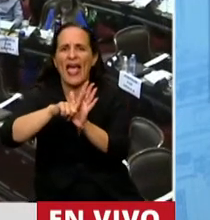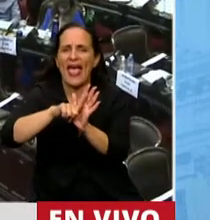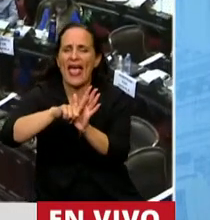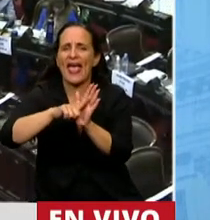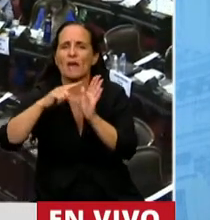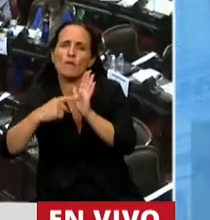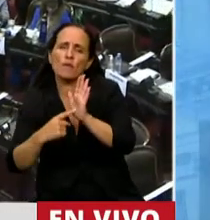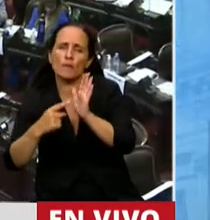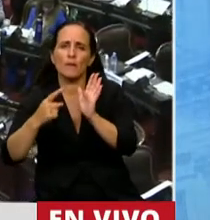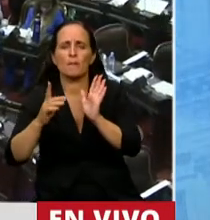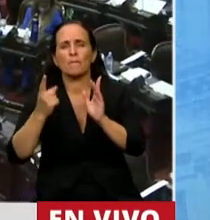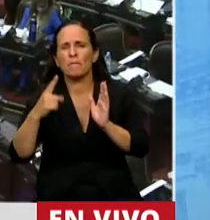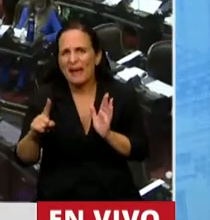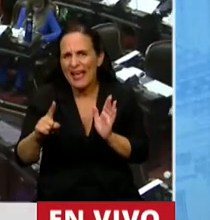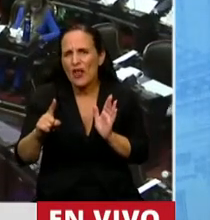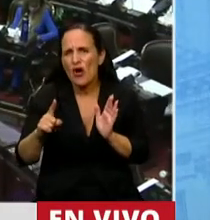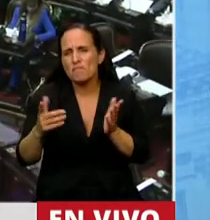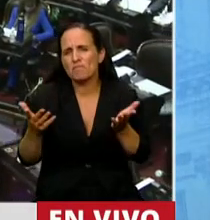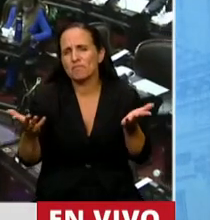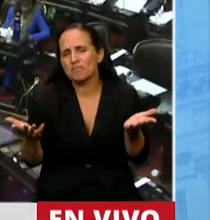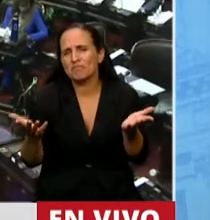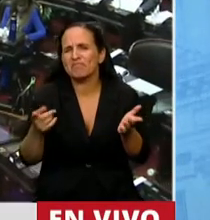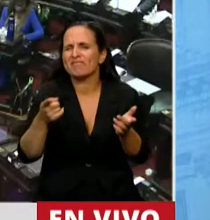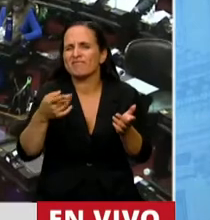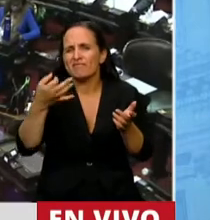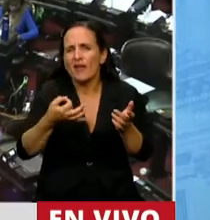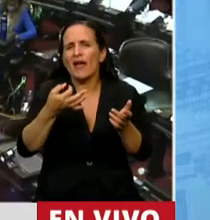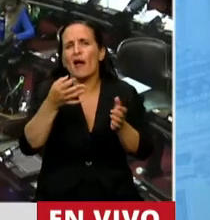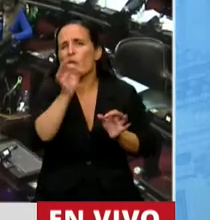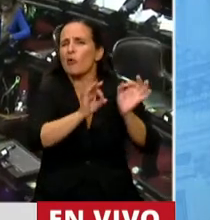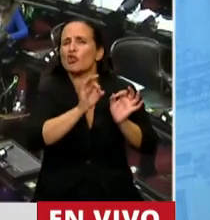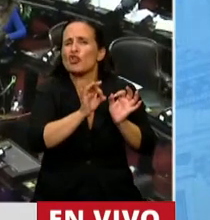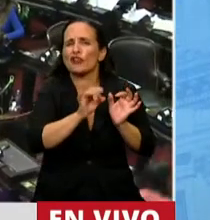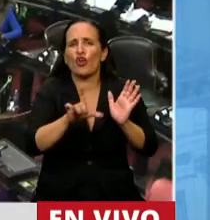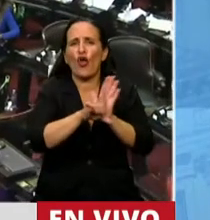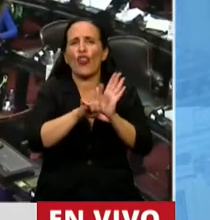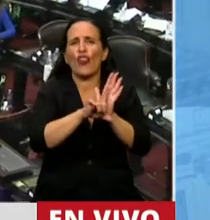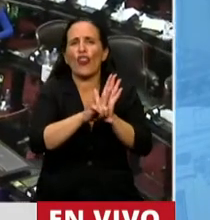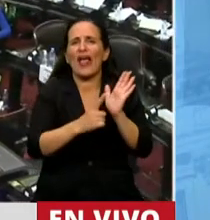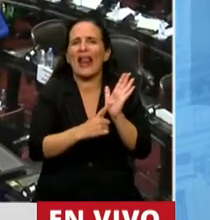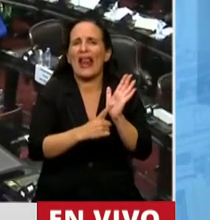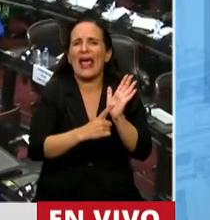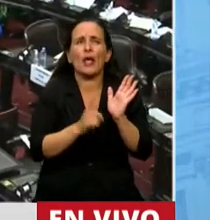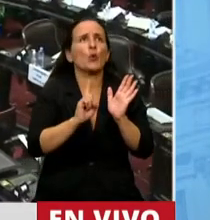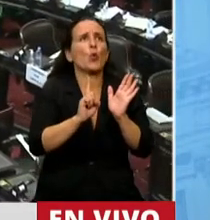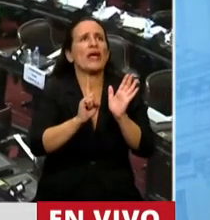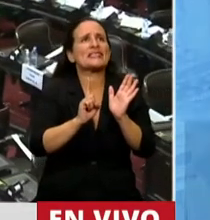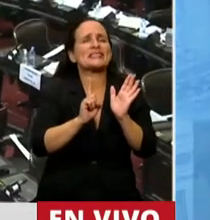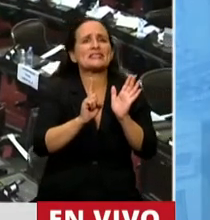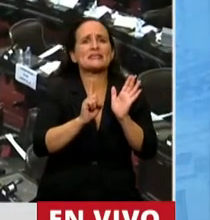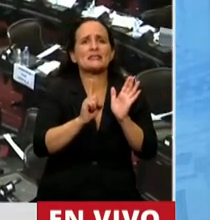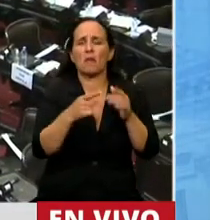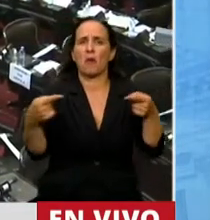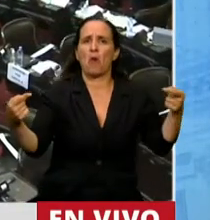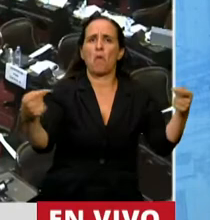en definitiva es un proyecto que no se contrapone con la